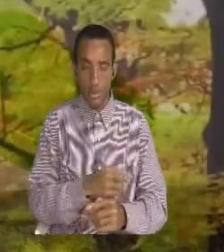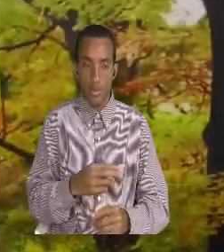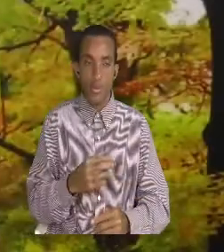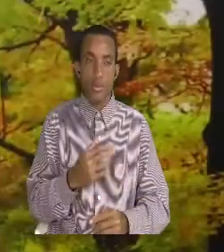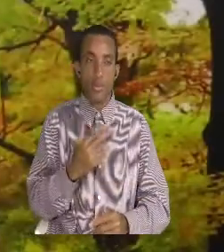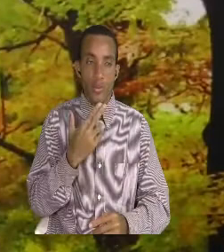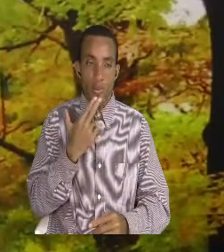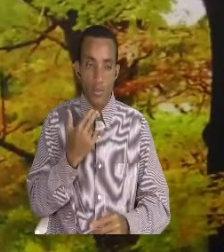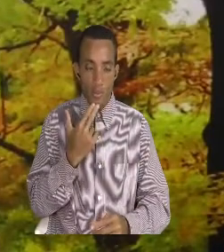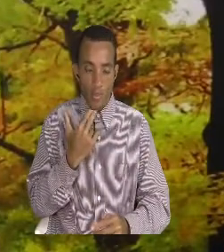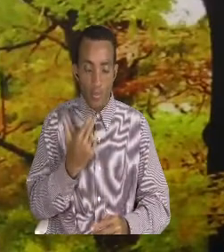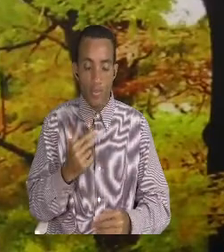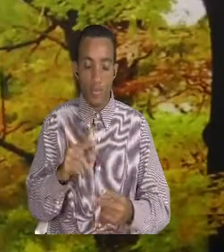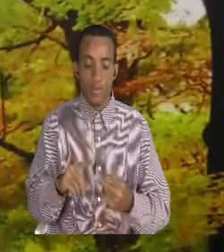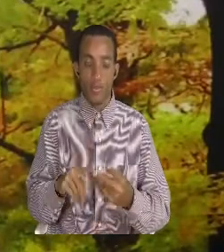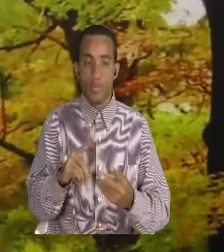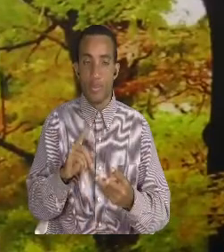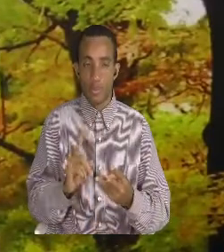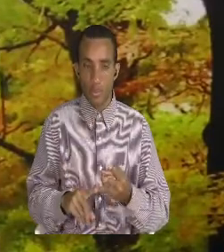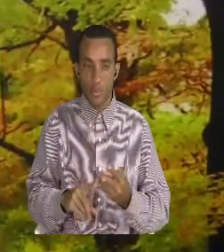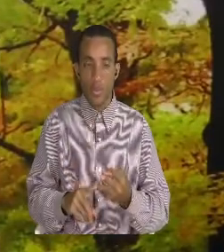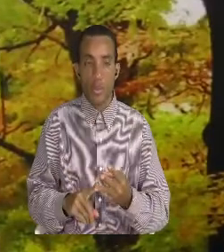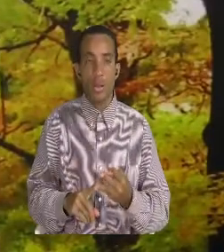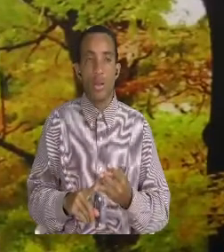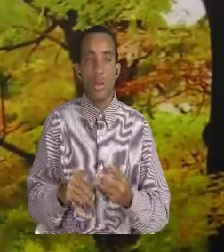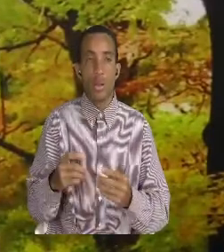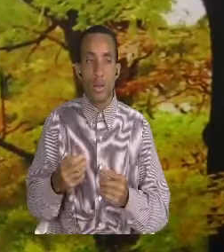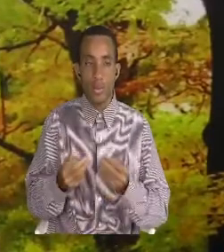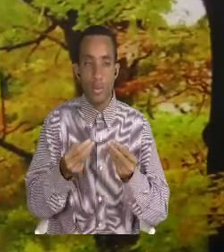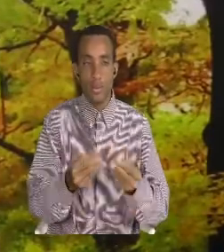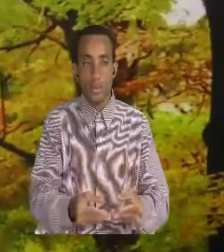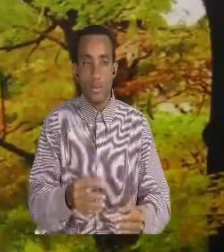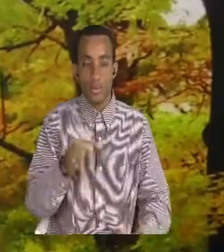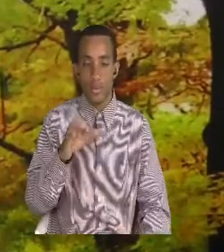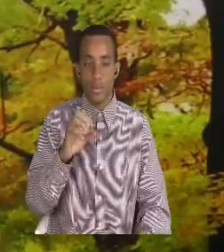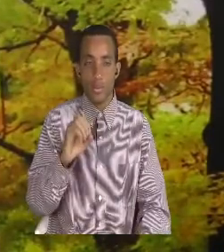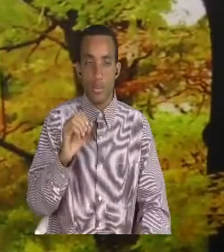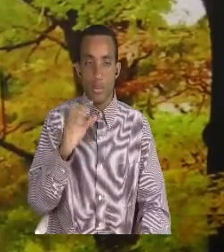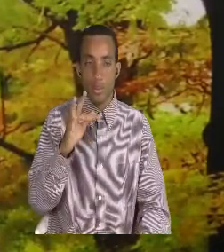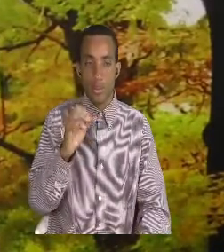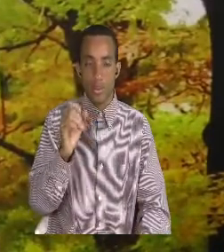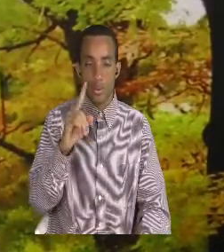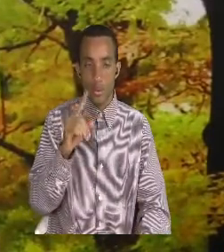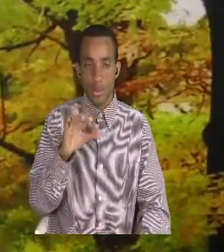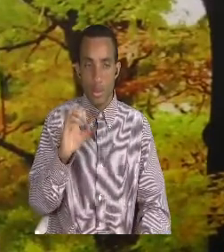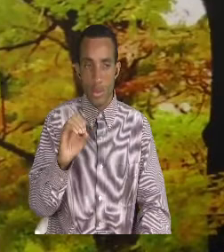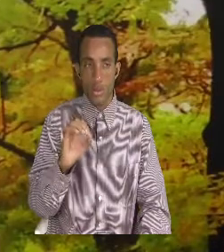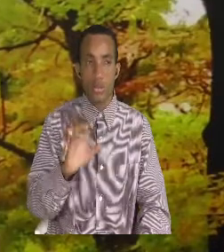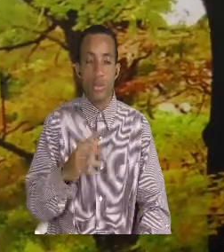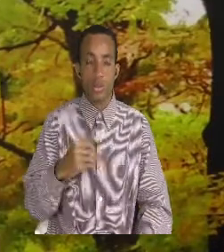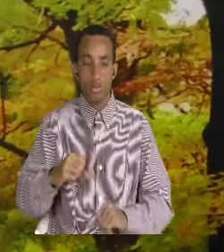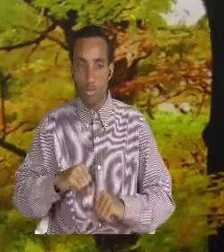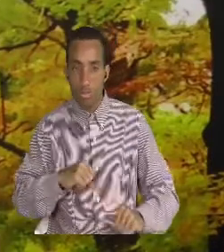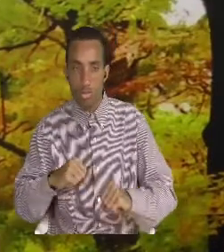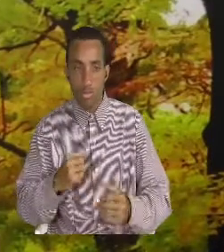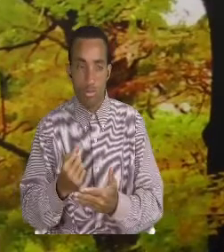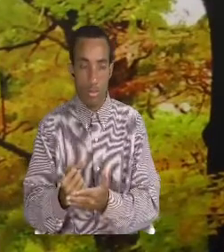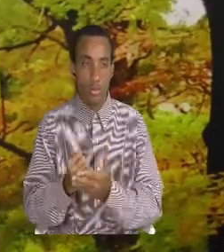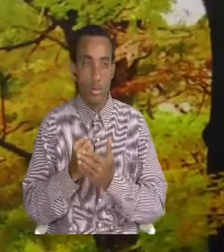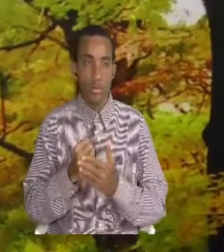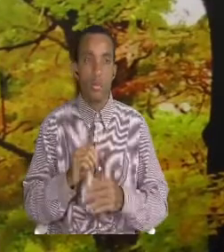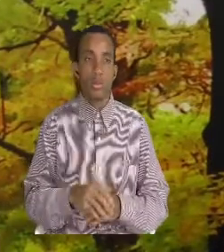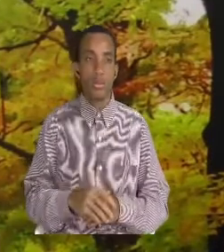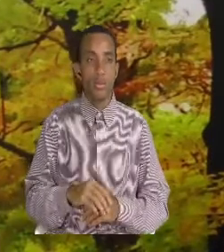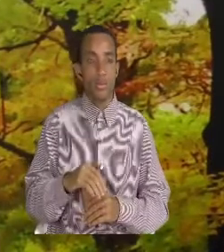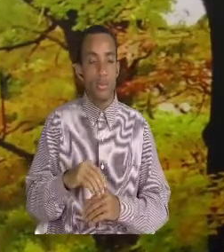grasas buenas. También hace aporte de la fruta que es el potasio, que nos ayuda a estar enérgicos durante todo el día.